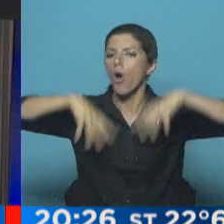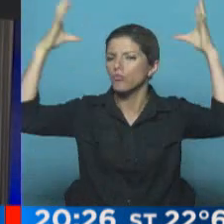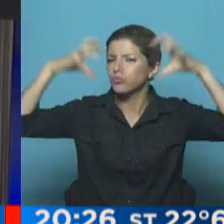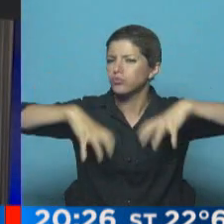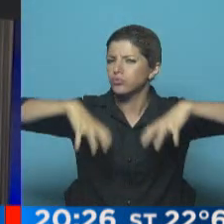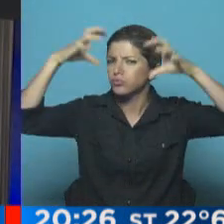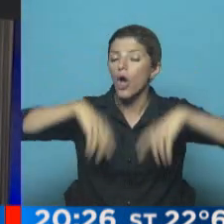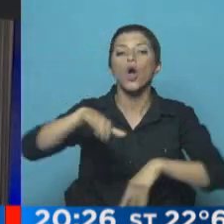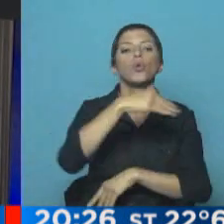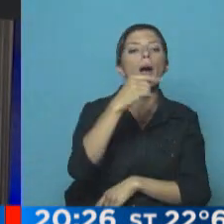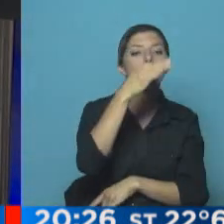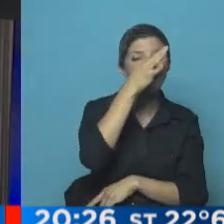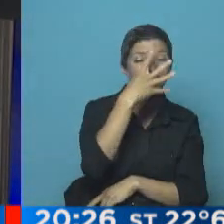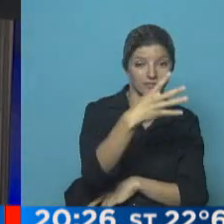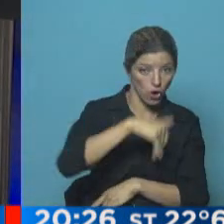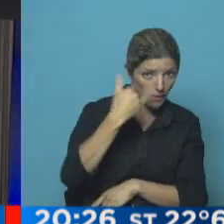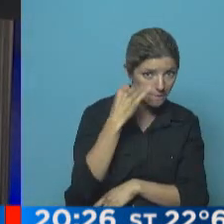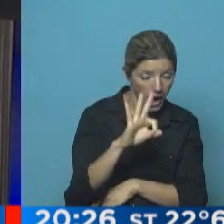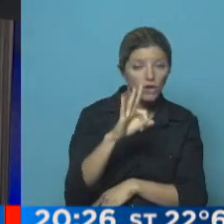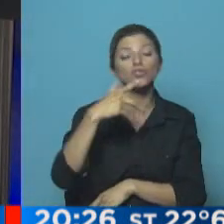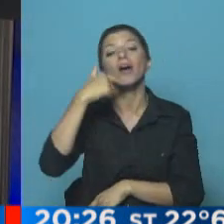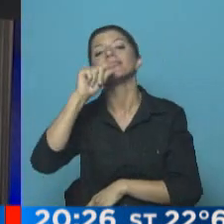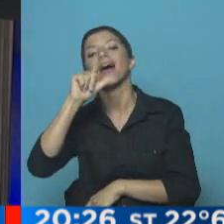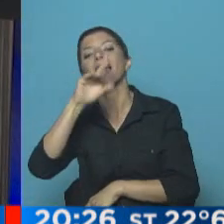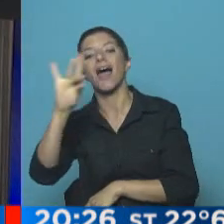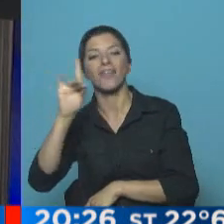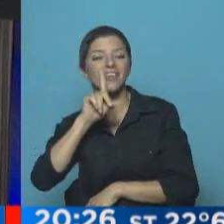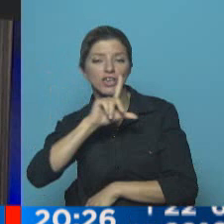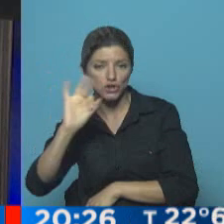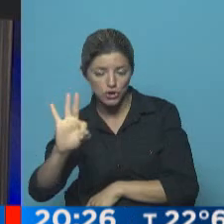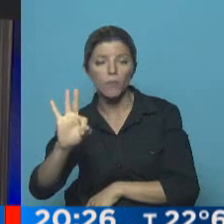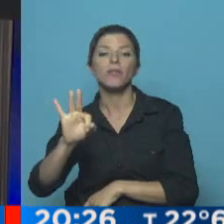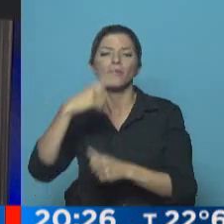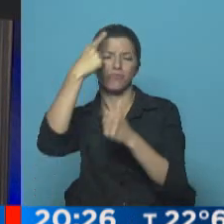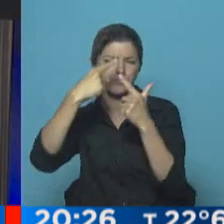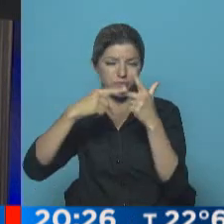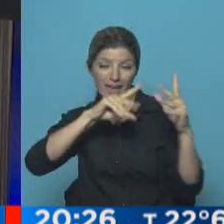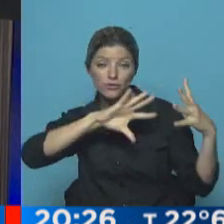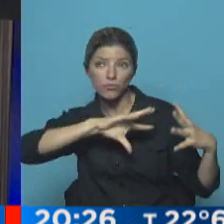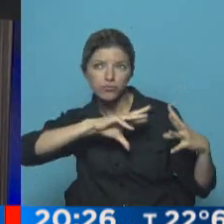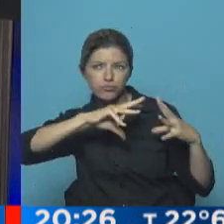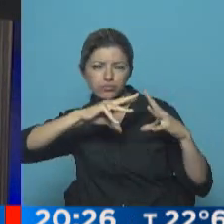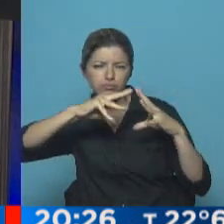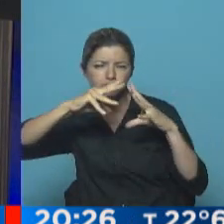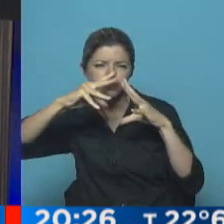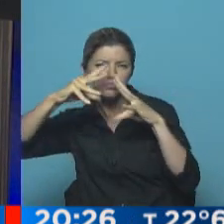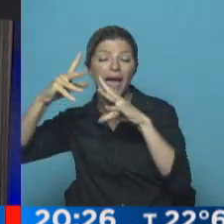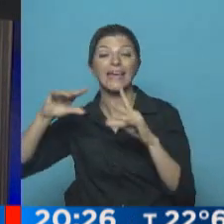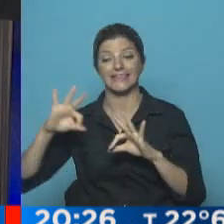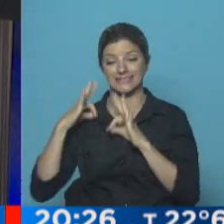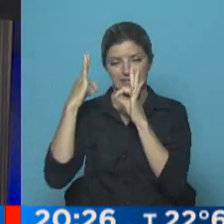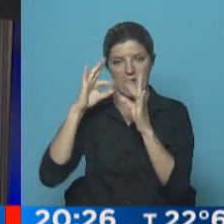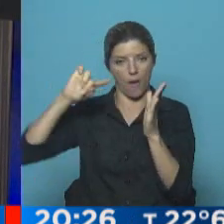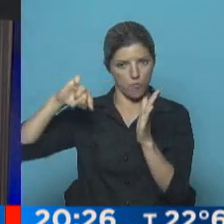aislada en 25 de mayo, Saladillo, San Miguel del Monte. Parte de esa nubosidad irá avanzando hacia el norte y llegará aquí a la ciudad de Buenos Aires. Por lo tanto,